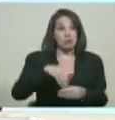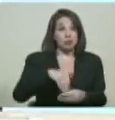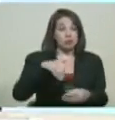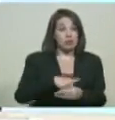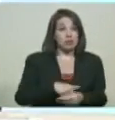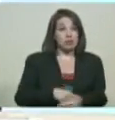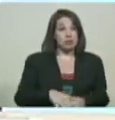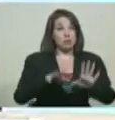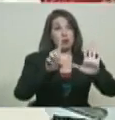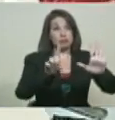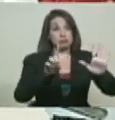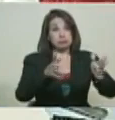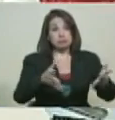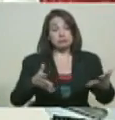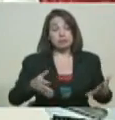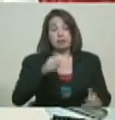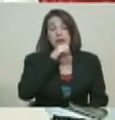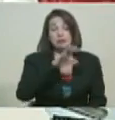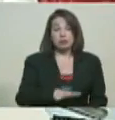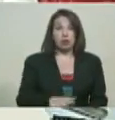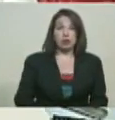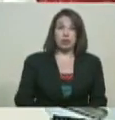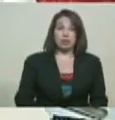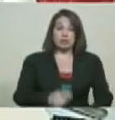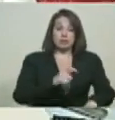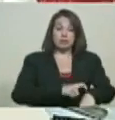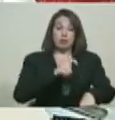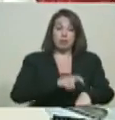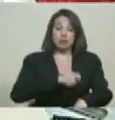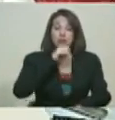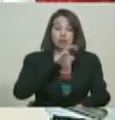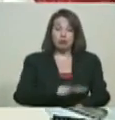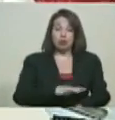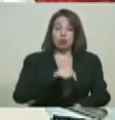es una proeza histórica de este momento coyuntural